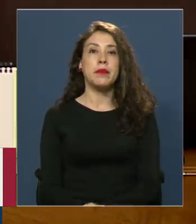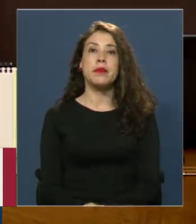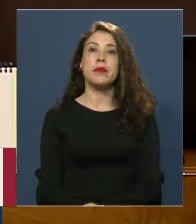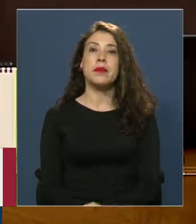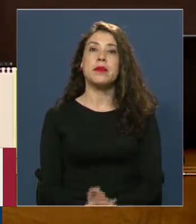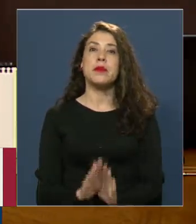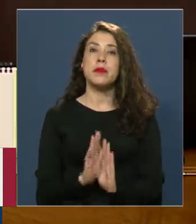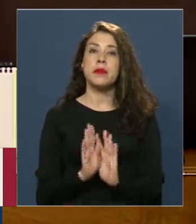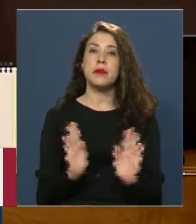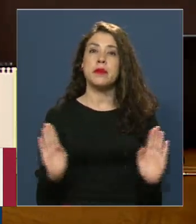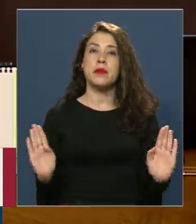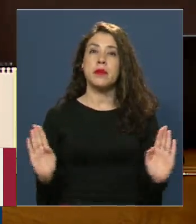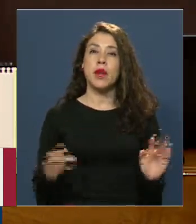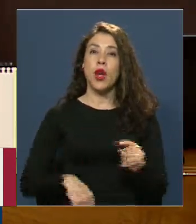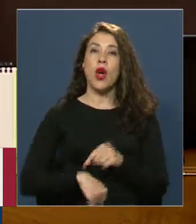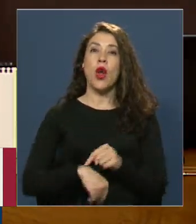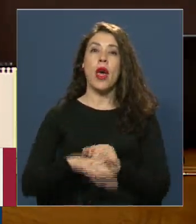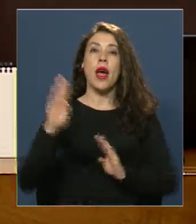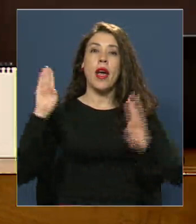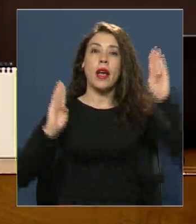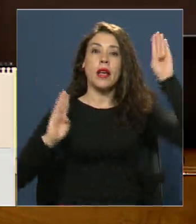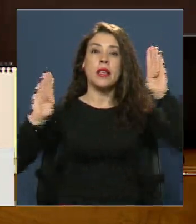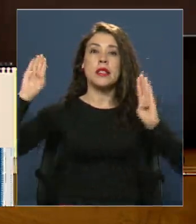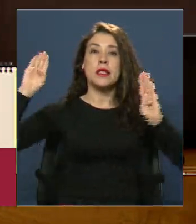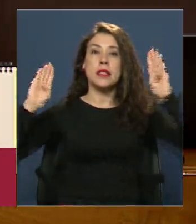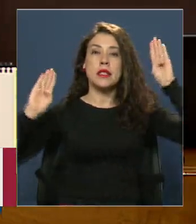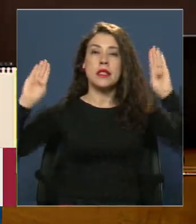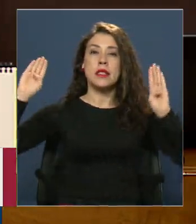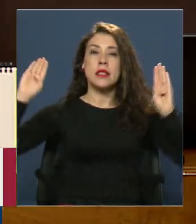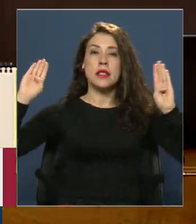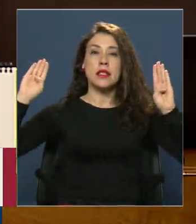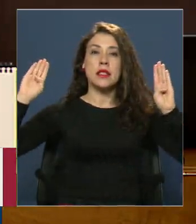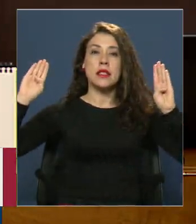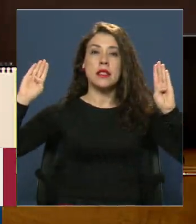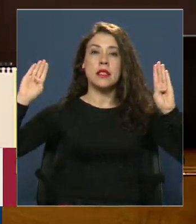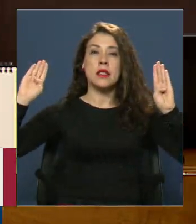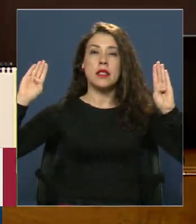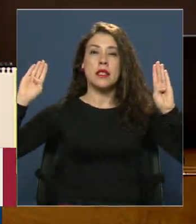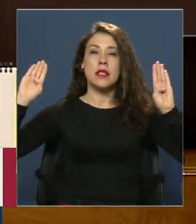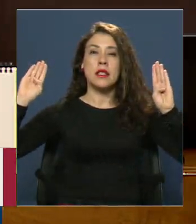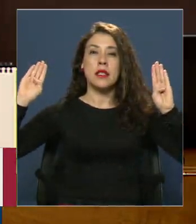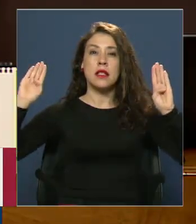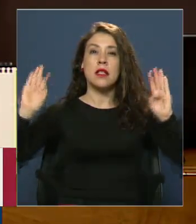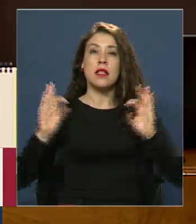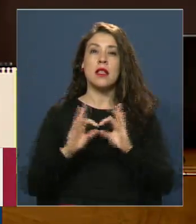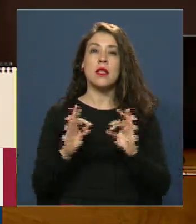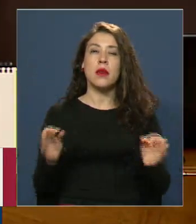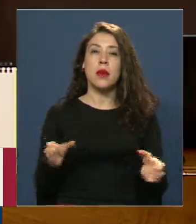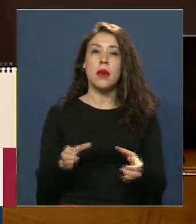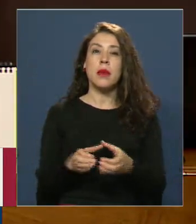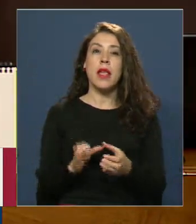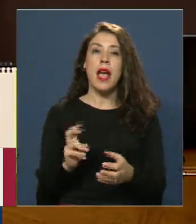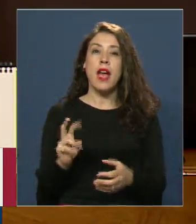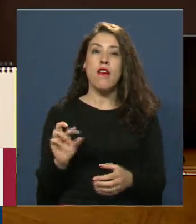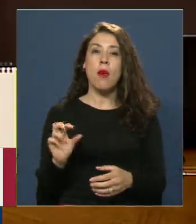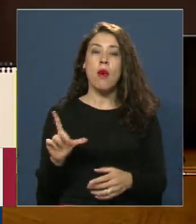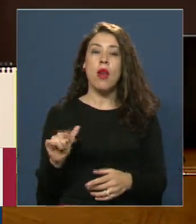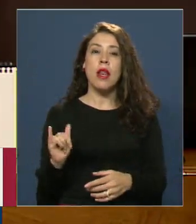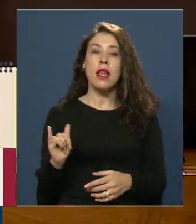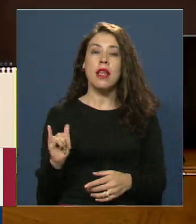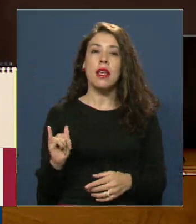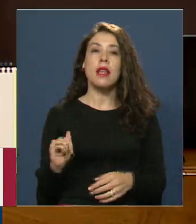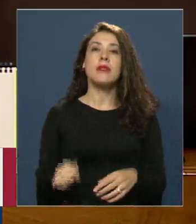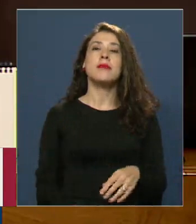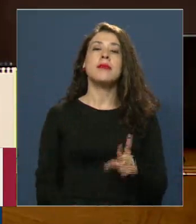Clausurada, culminada la hora de incidentes, sin haber sido solicitado por los comités de Evópolis y de Revolución